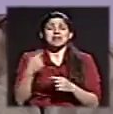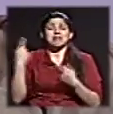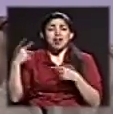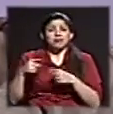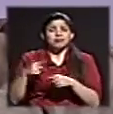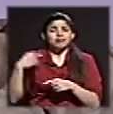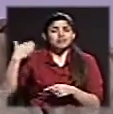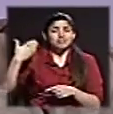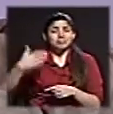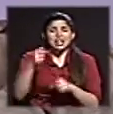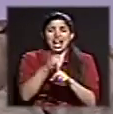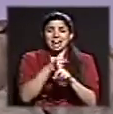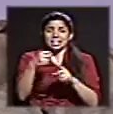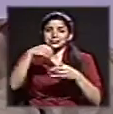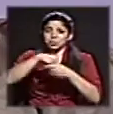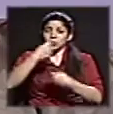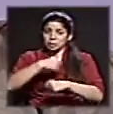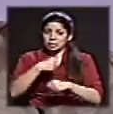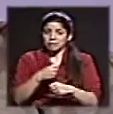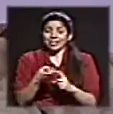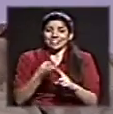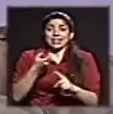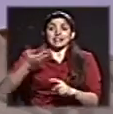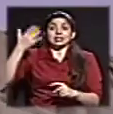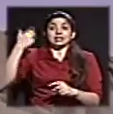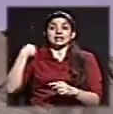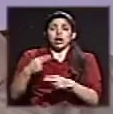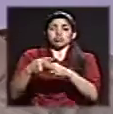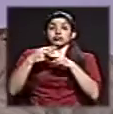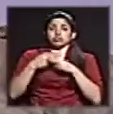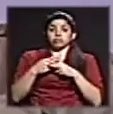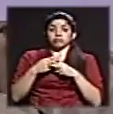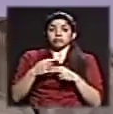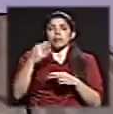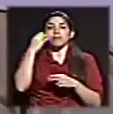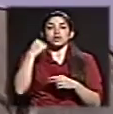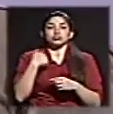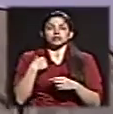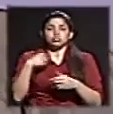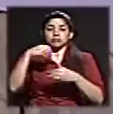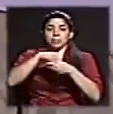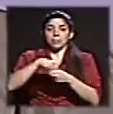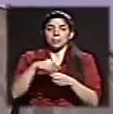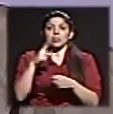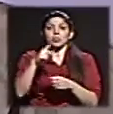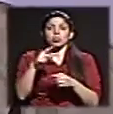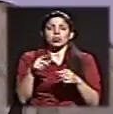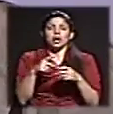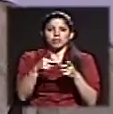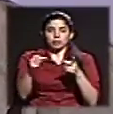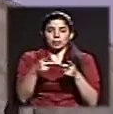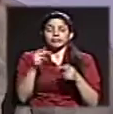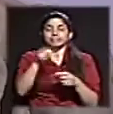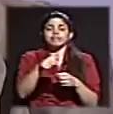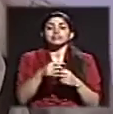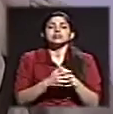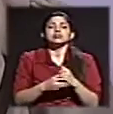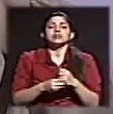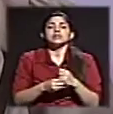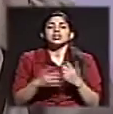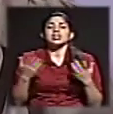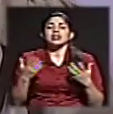todo tipo de agresiones en la municipalidad, desde que me nombraron non grata porque yo participé en una manifestación en que